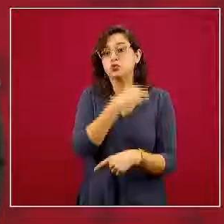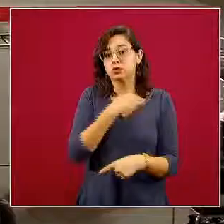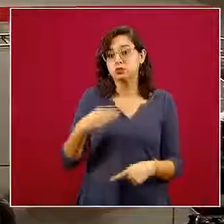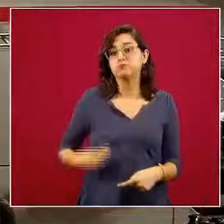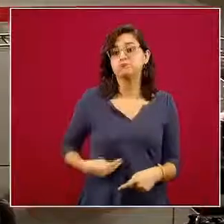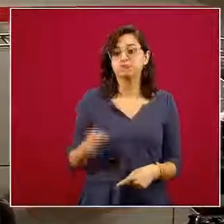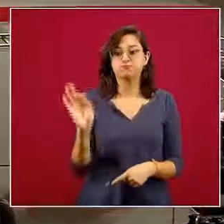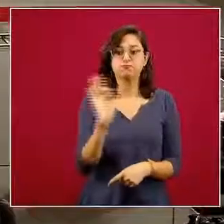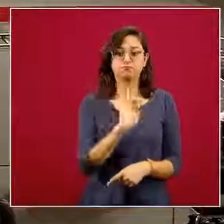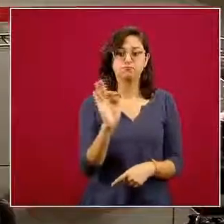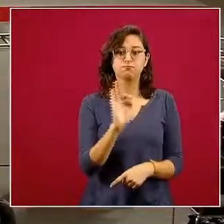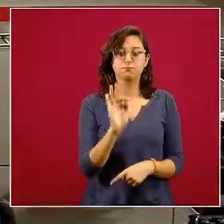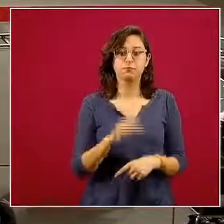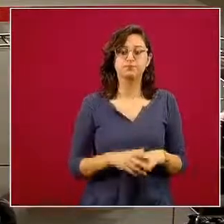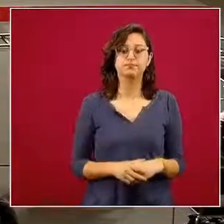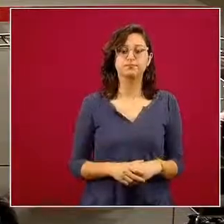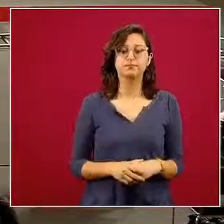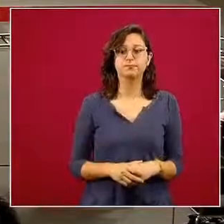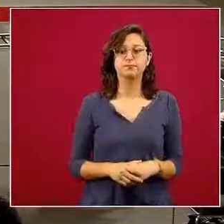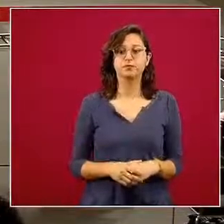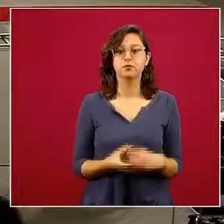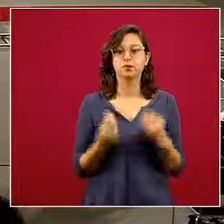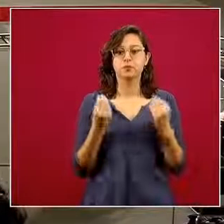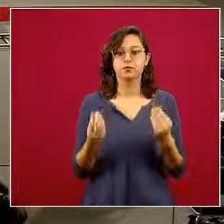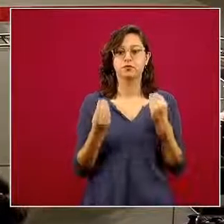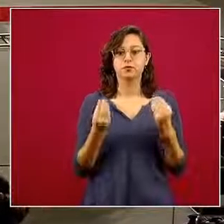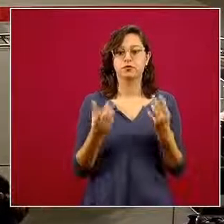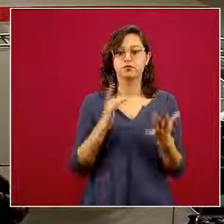estarlo. Muchas gracias por su